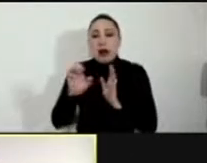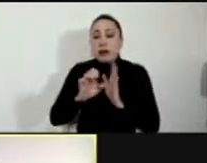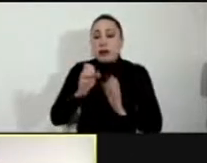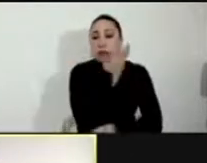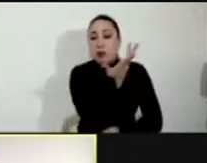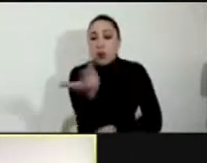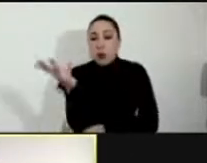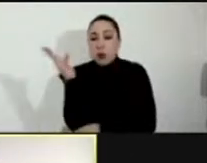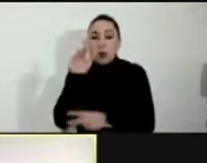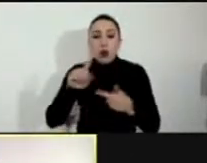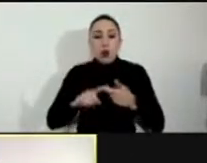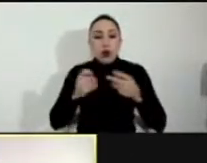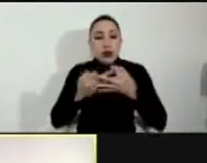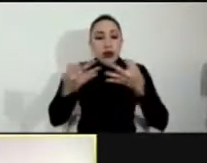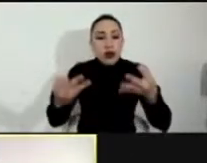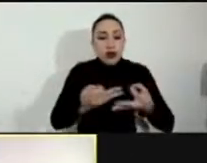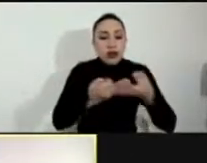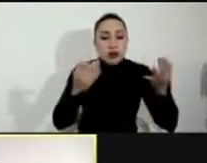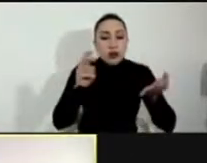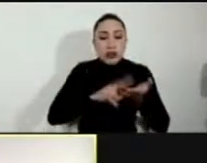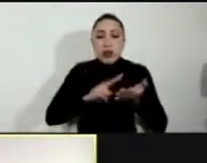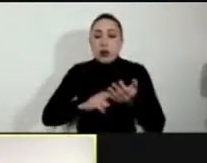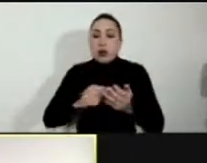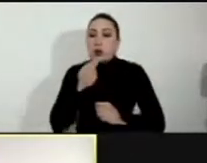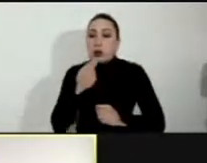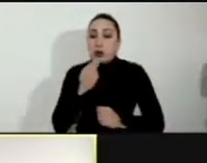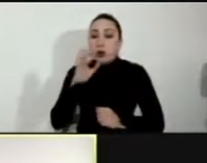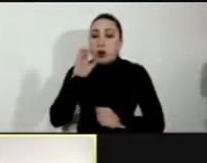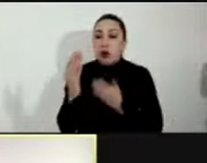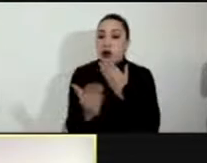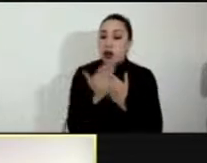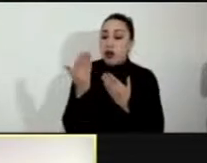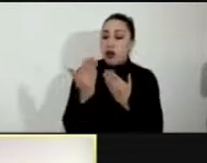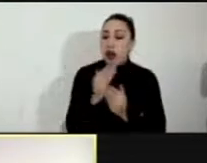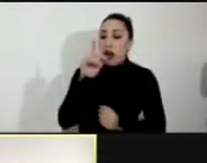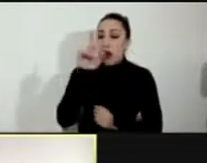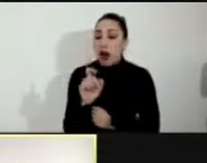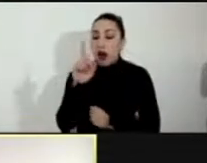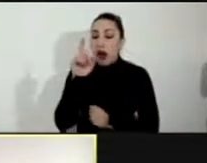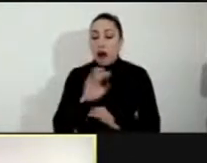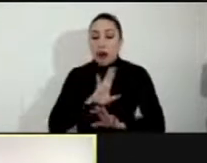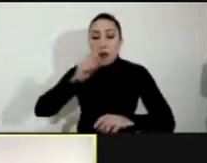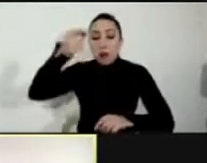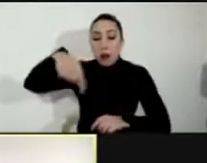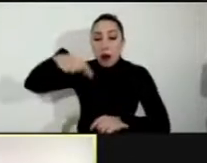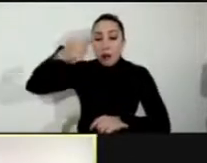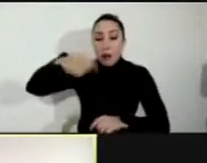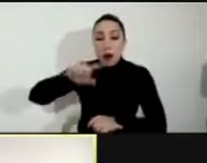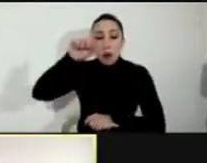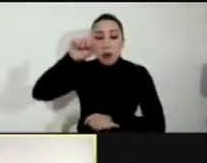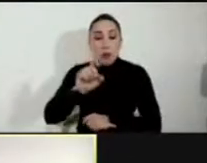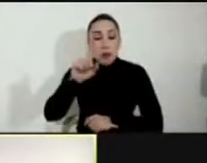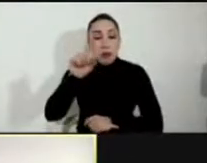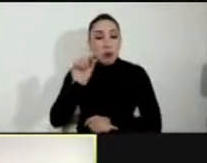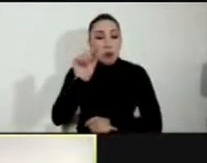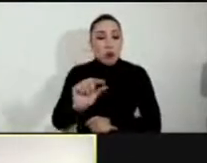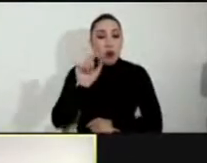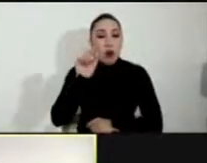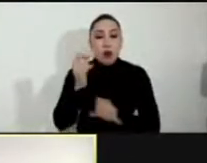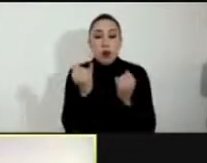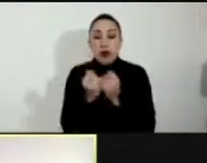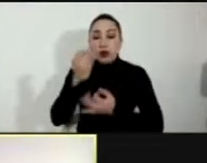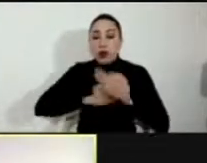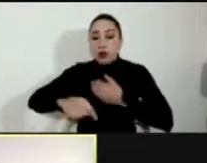agotados, suministros de agua escasos o agotados y la degradación y pérdida de los ecosistemas. Por